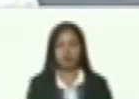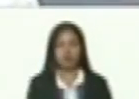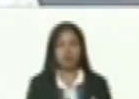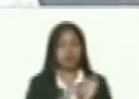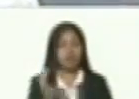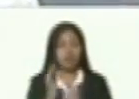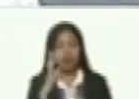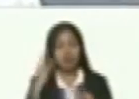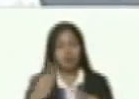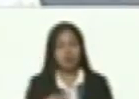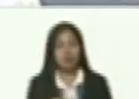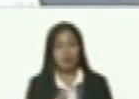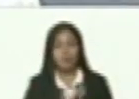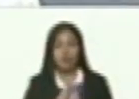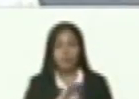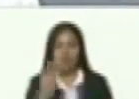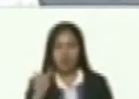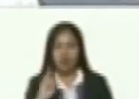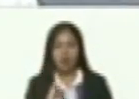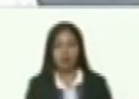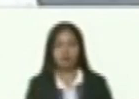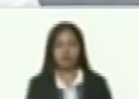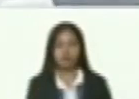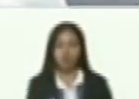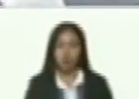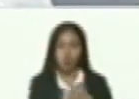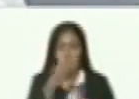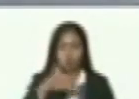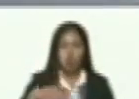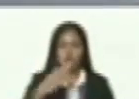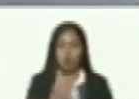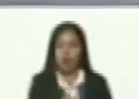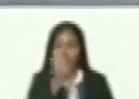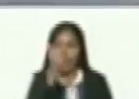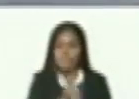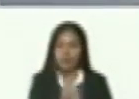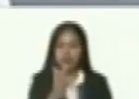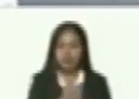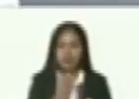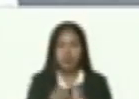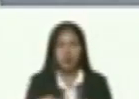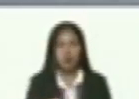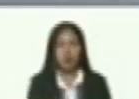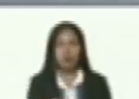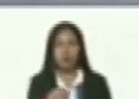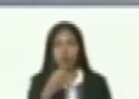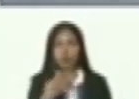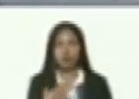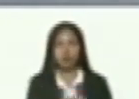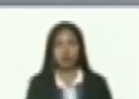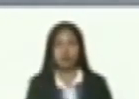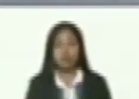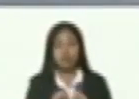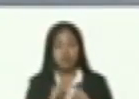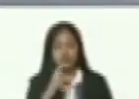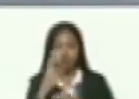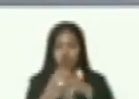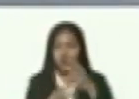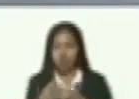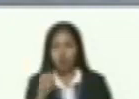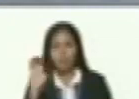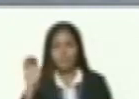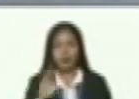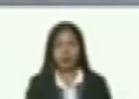de Cristo, junto al pueblo, amén, siempre amén. Bueno, seguimos recorriendo el